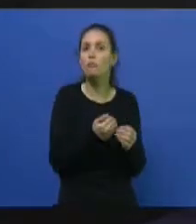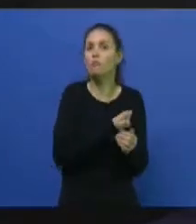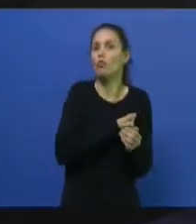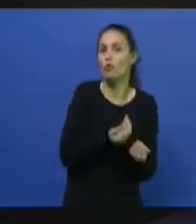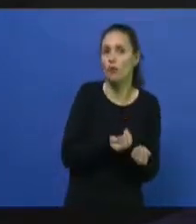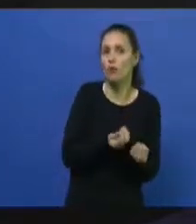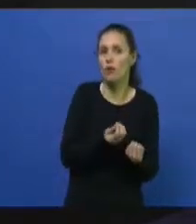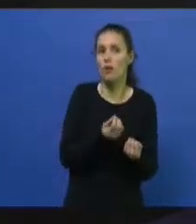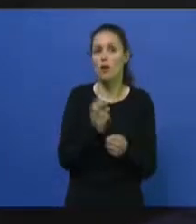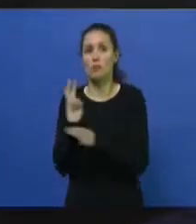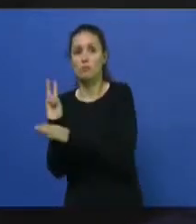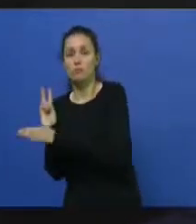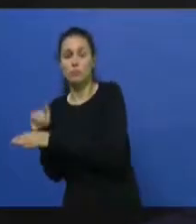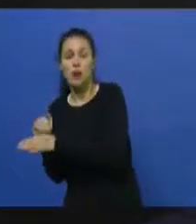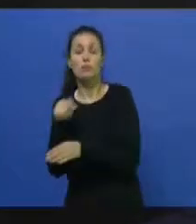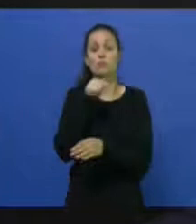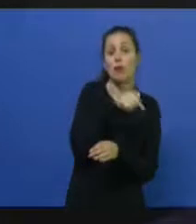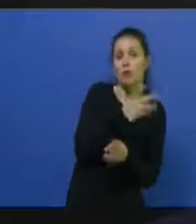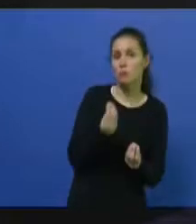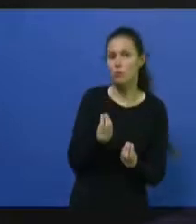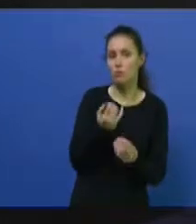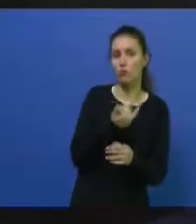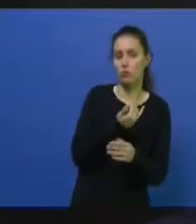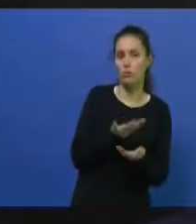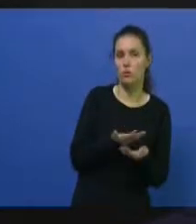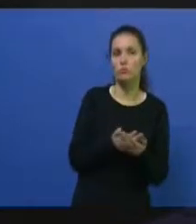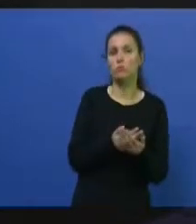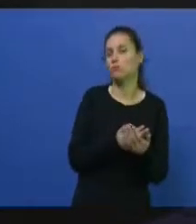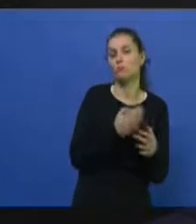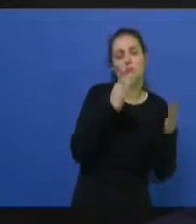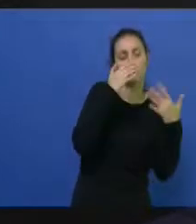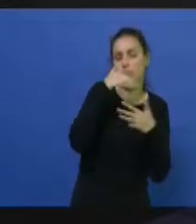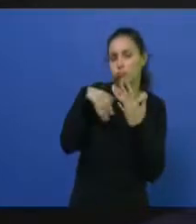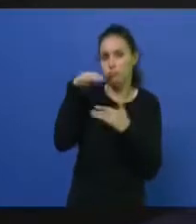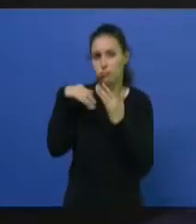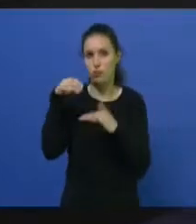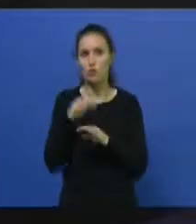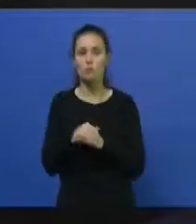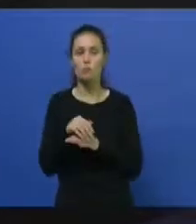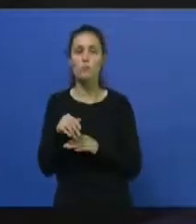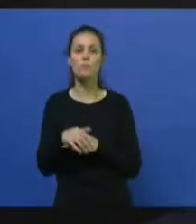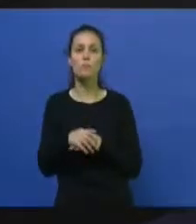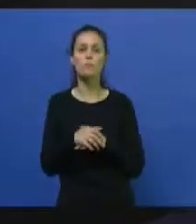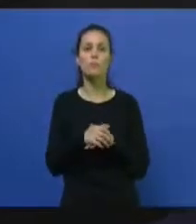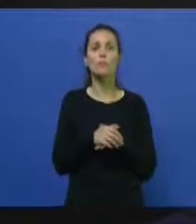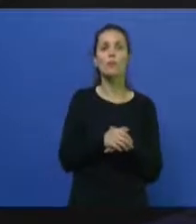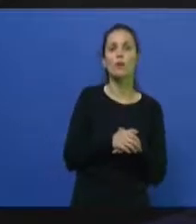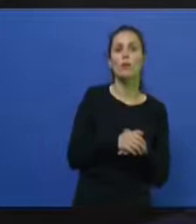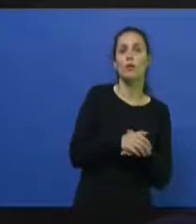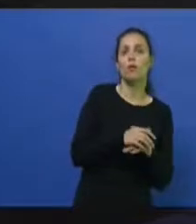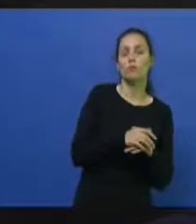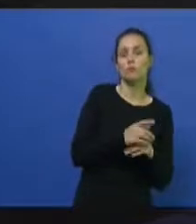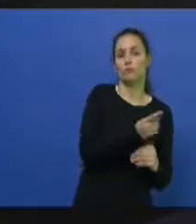ningún lado. ¿Tiene problema? Esto es como quienes vivimos en Villanueva. Nos encontramos con un vacío ahí, me parece. Bueno, es como lo que pasa con los que vivimos en